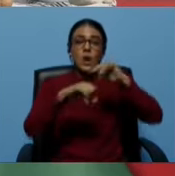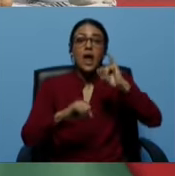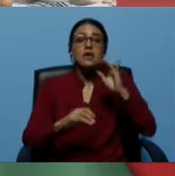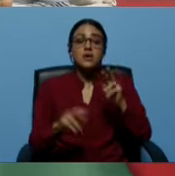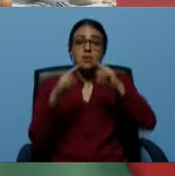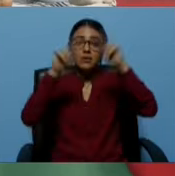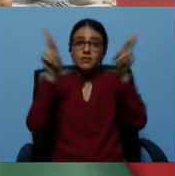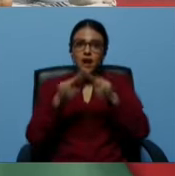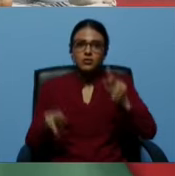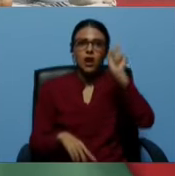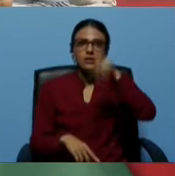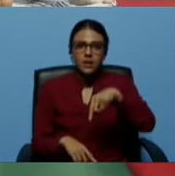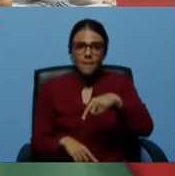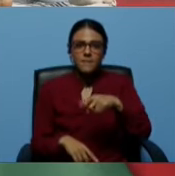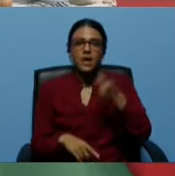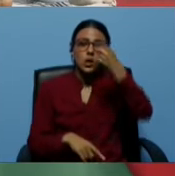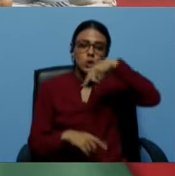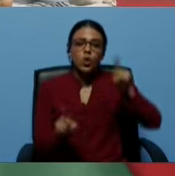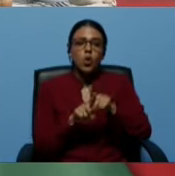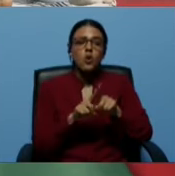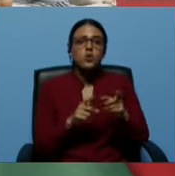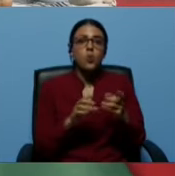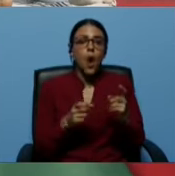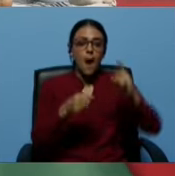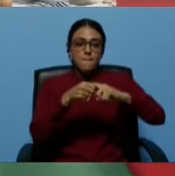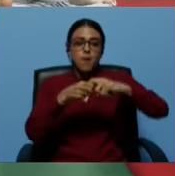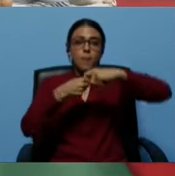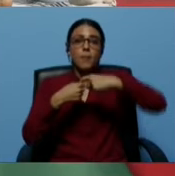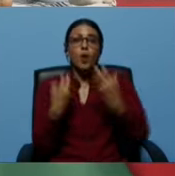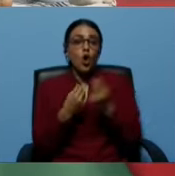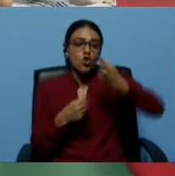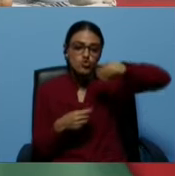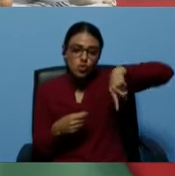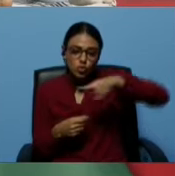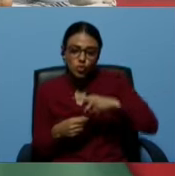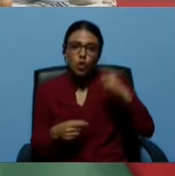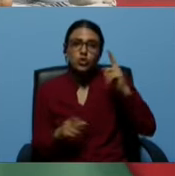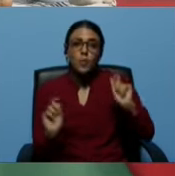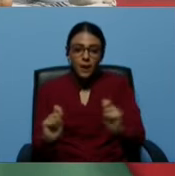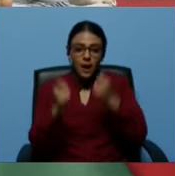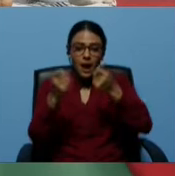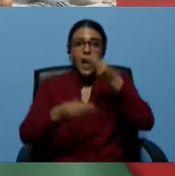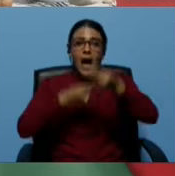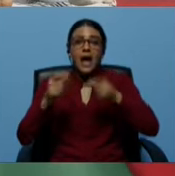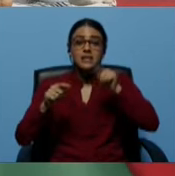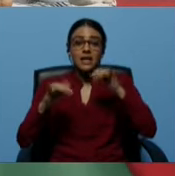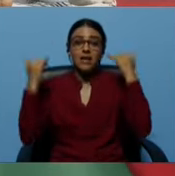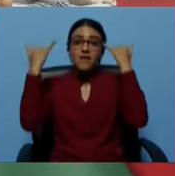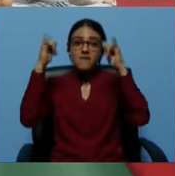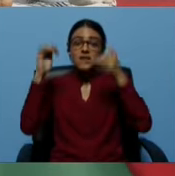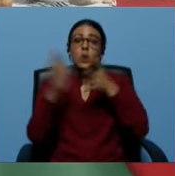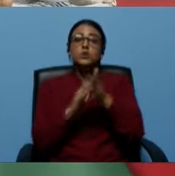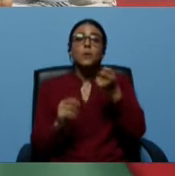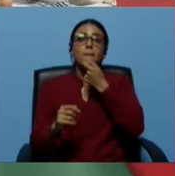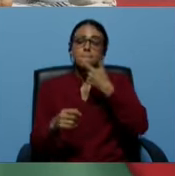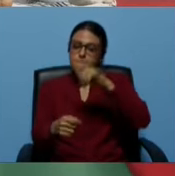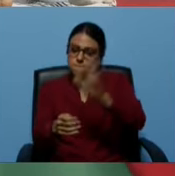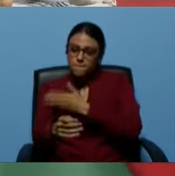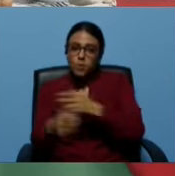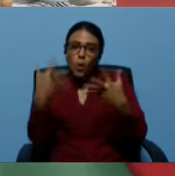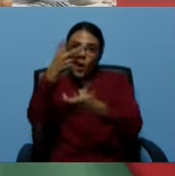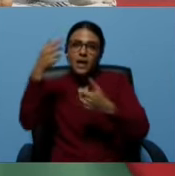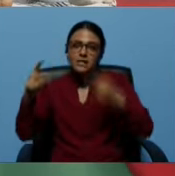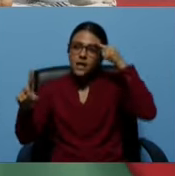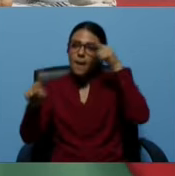frontera, a juntarse con nosotros para el logro de este primer festival de poesía por